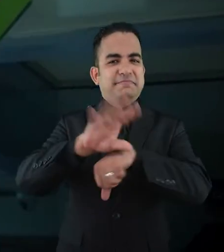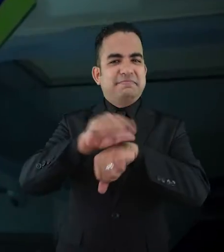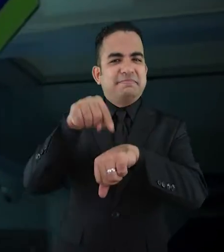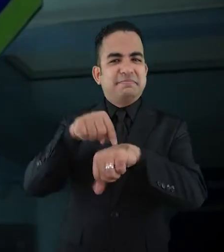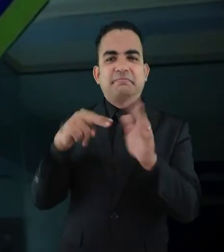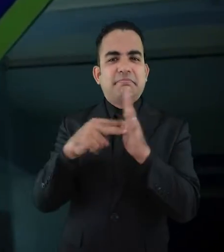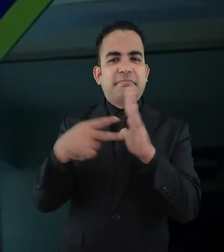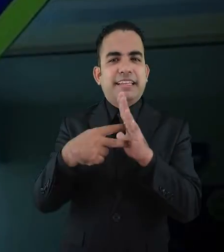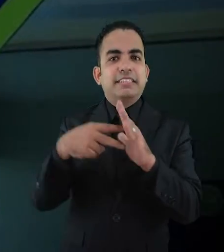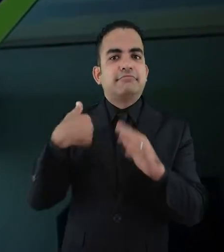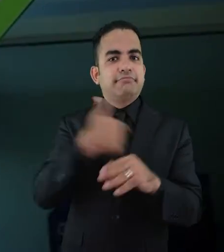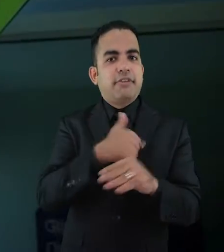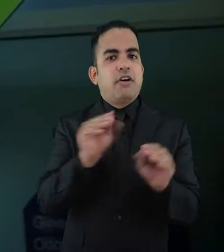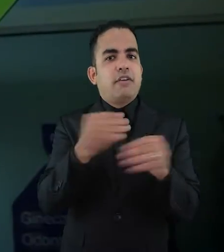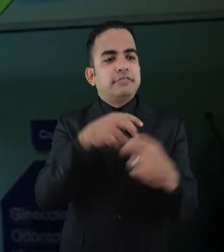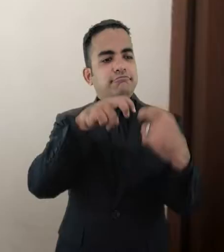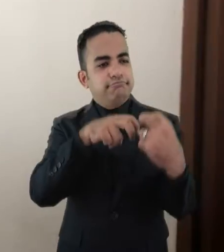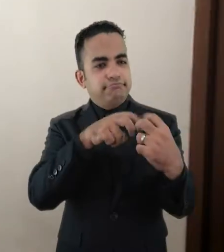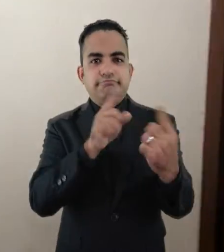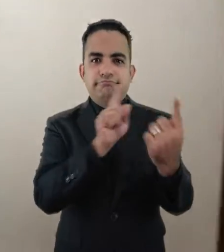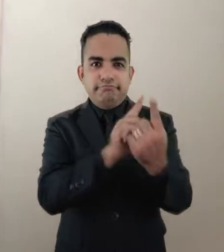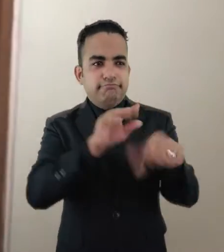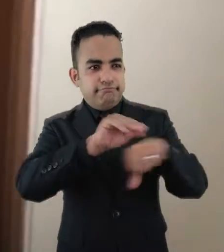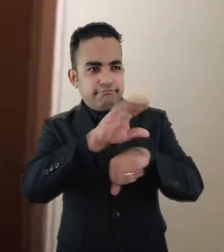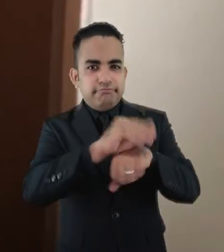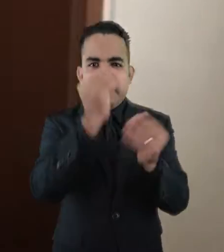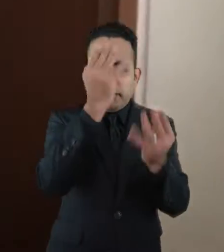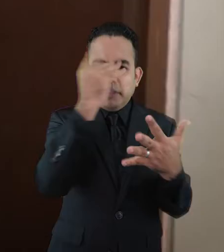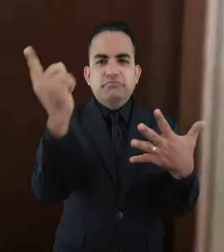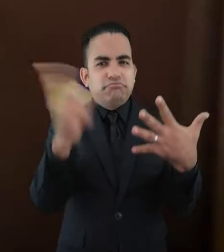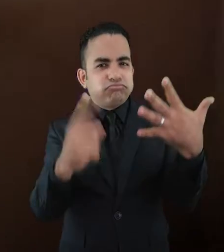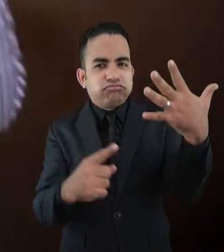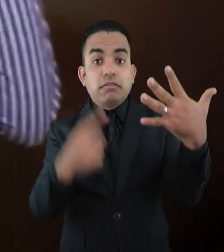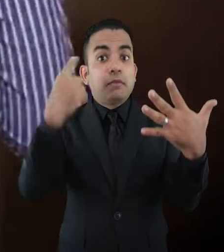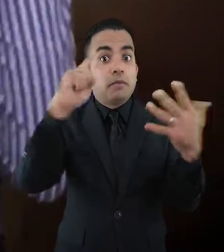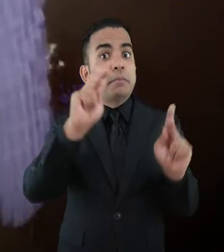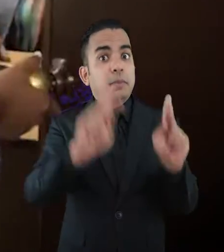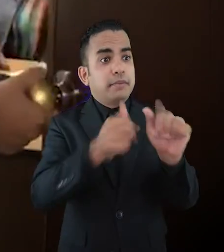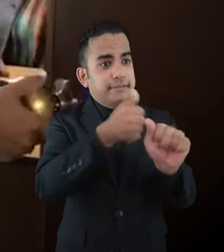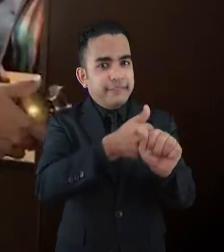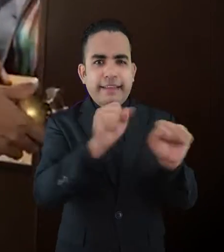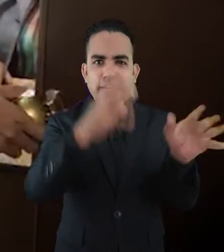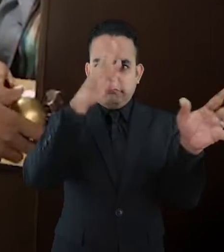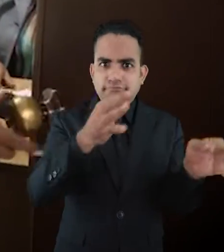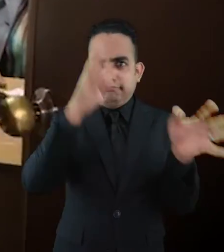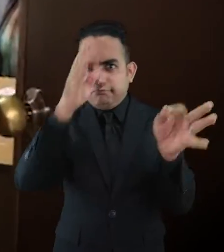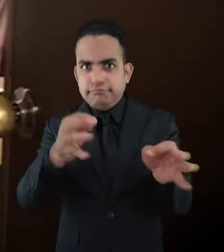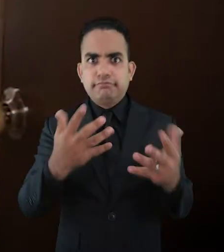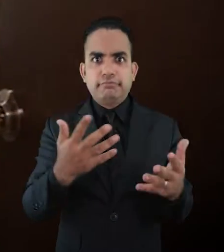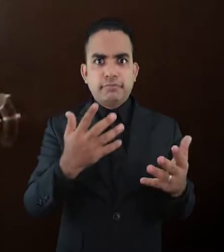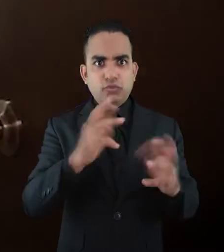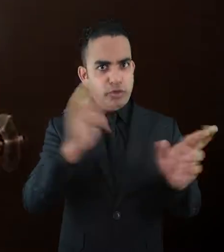Consejería es un proceso de comunicación interpersonal en el que se brinda información necesaria para que las personas logren tomar sus